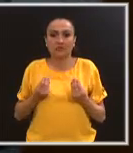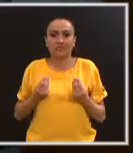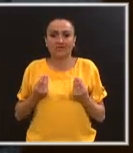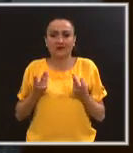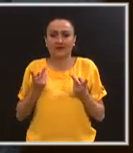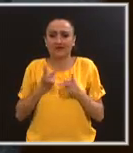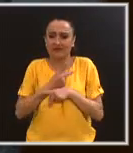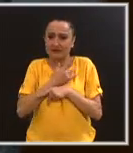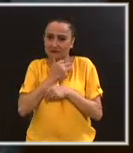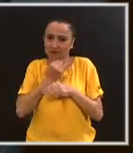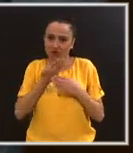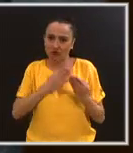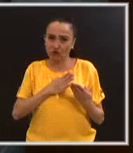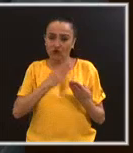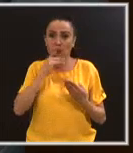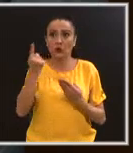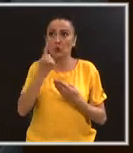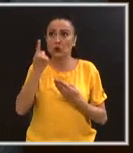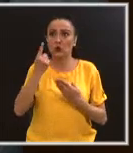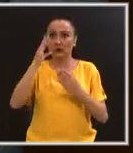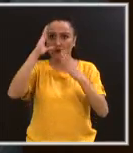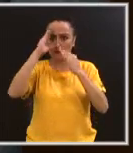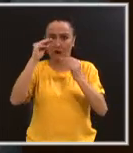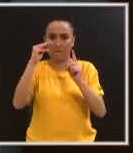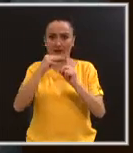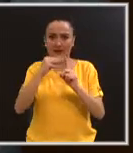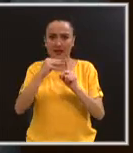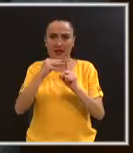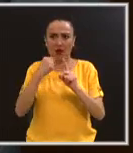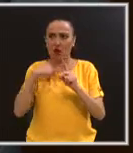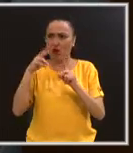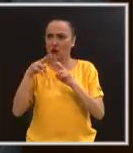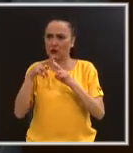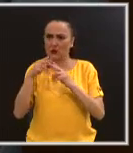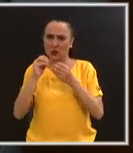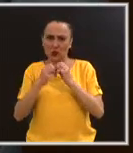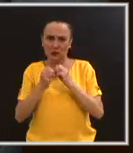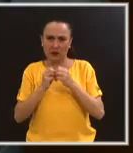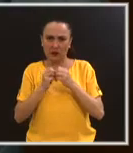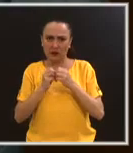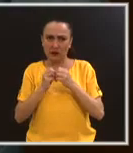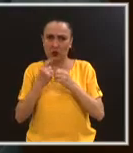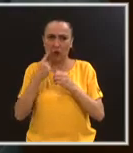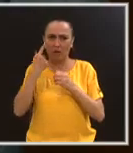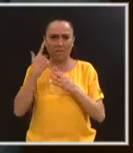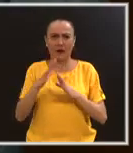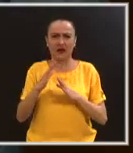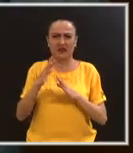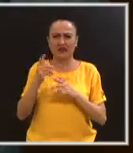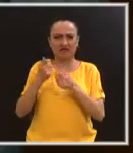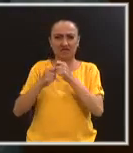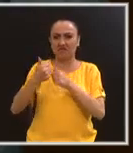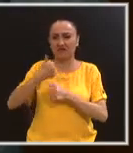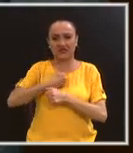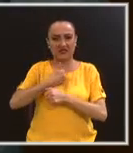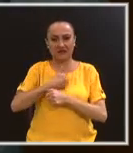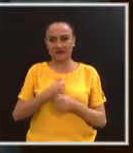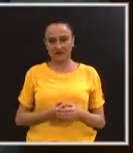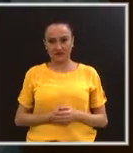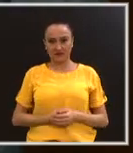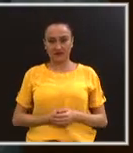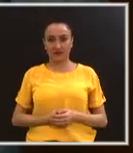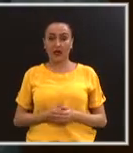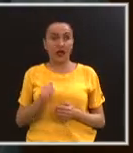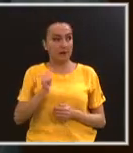peor la única comunicación que han tenido son mensajes de números desconocidos que no parecen ser escritos por ella